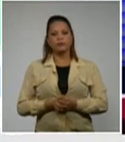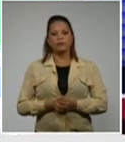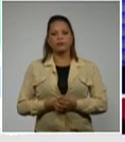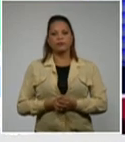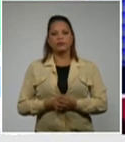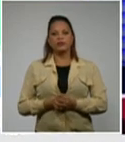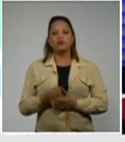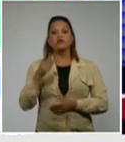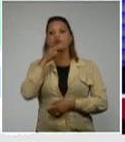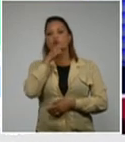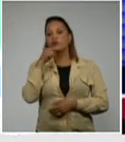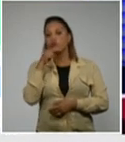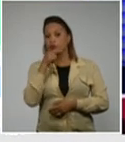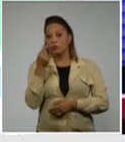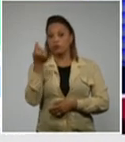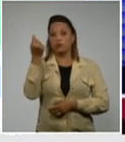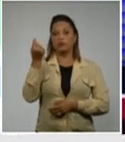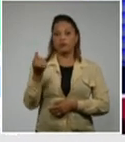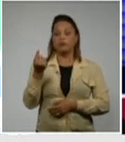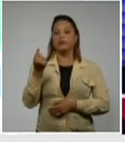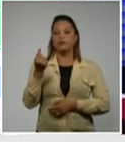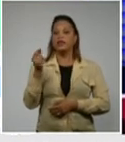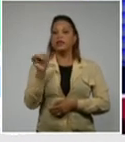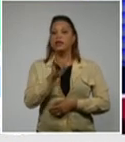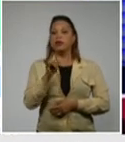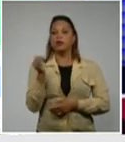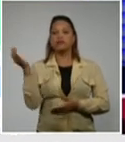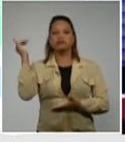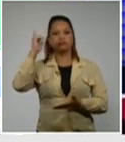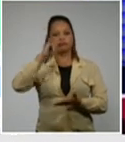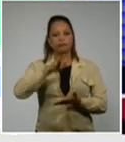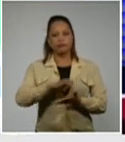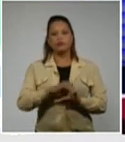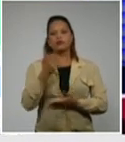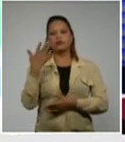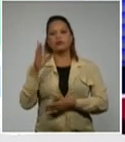ruso también procedente de su país, de Rusia.